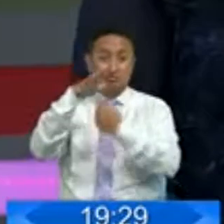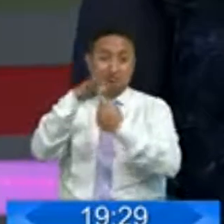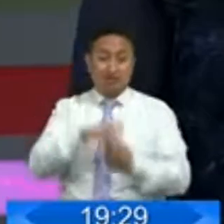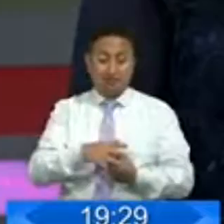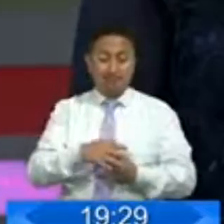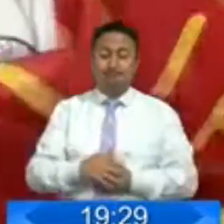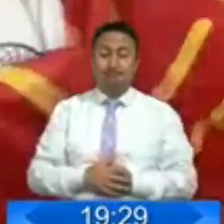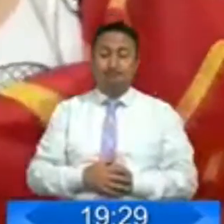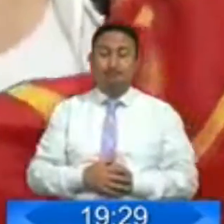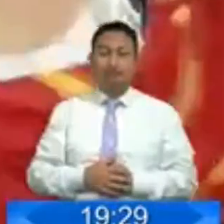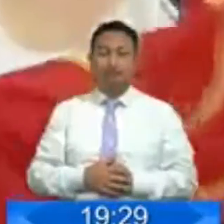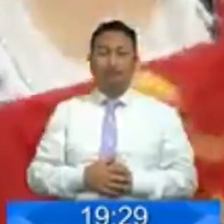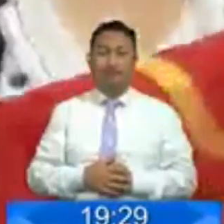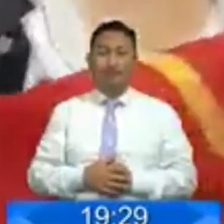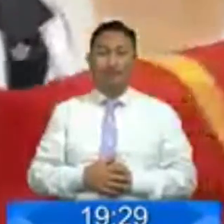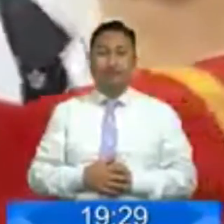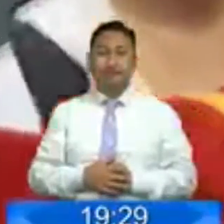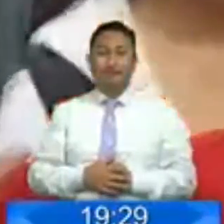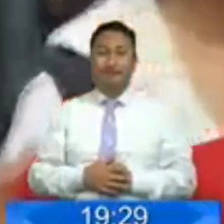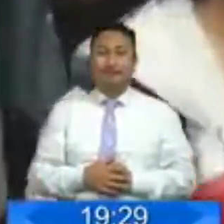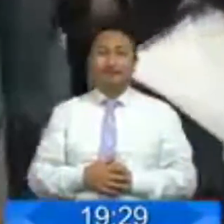salariales.